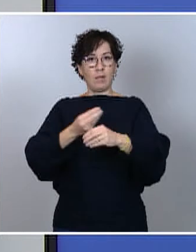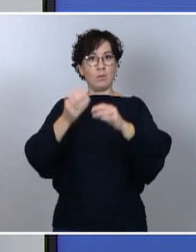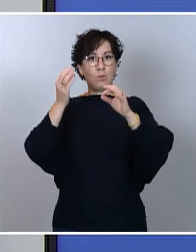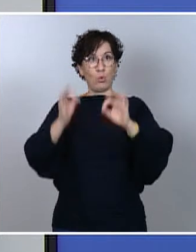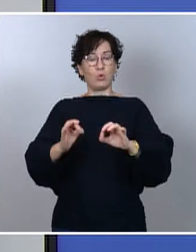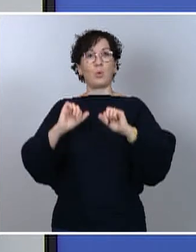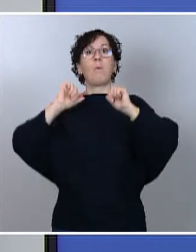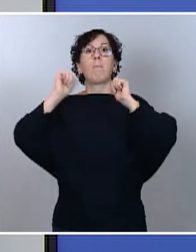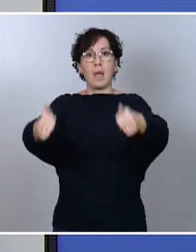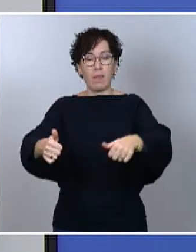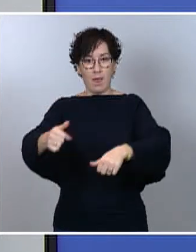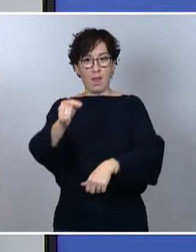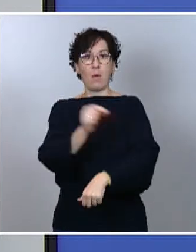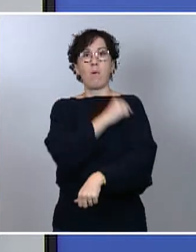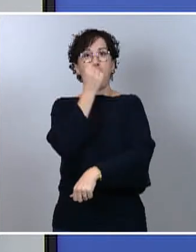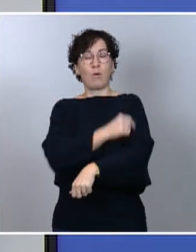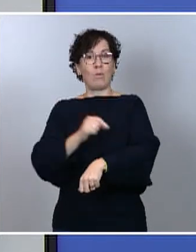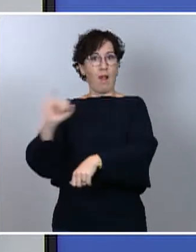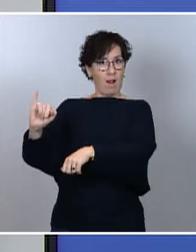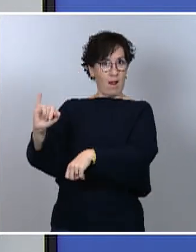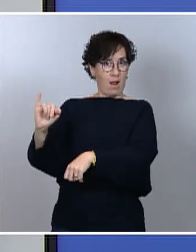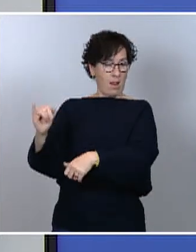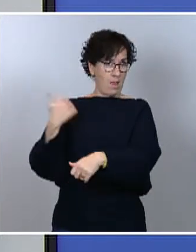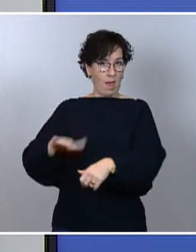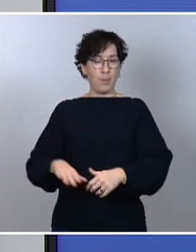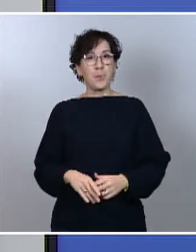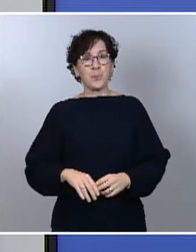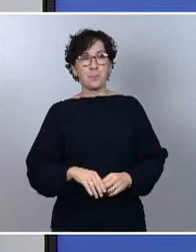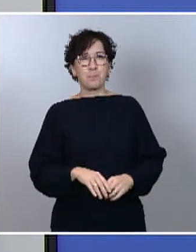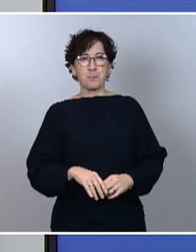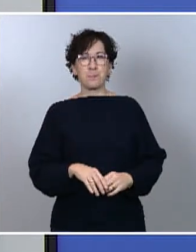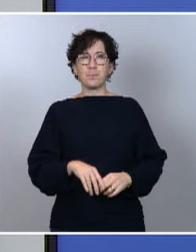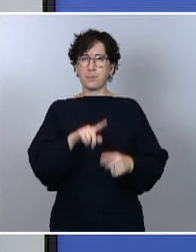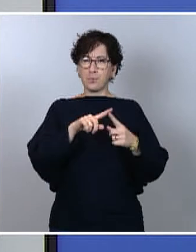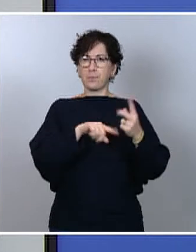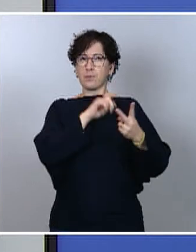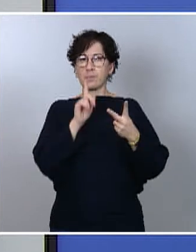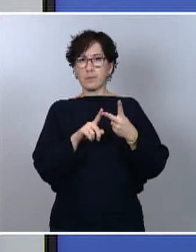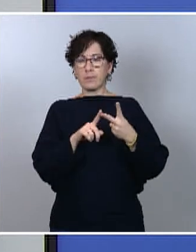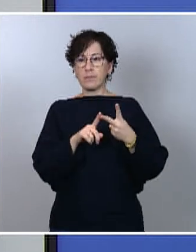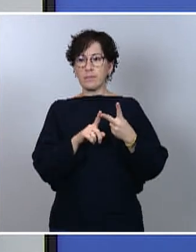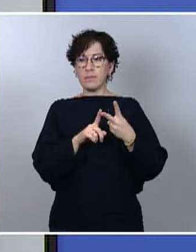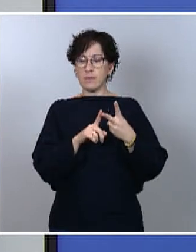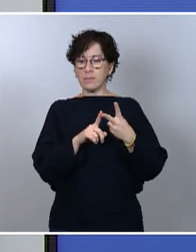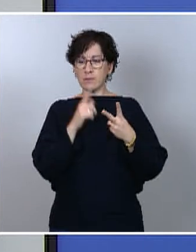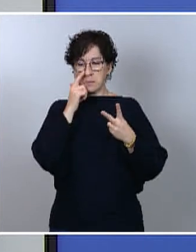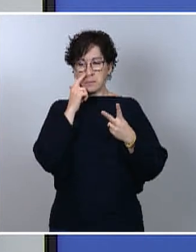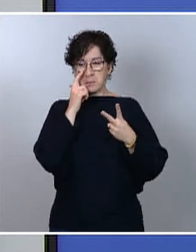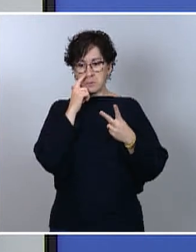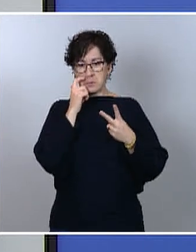que administrar. Y en relación con la otra parte de tu primera pregunta, el Ministerio de